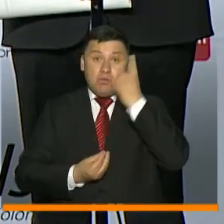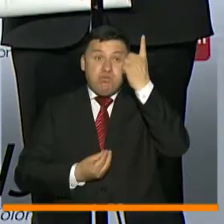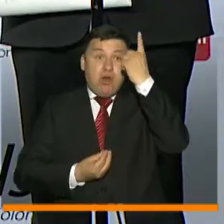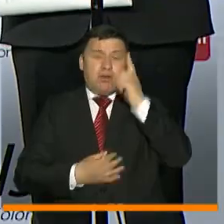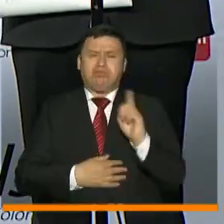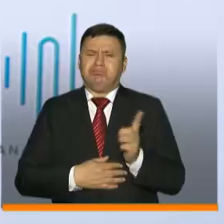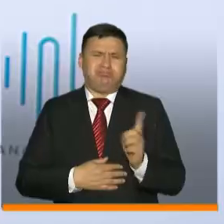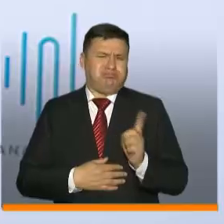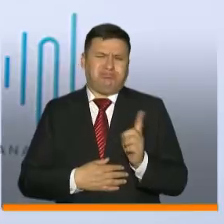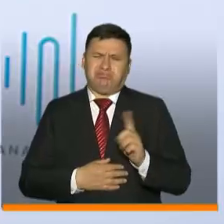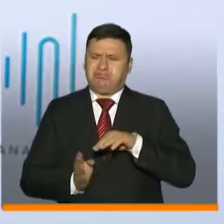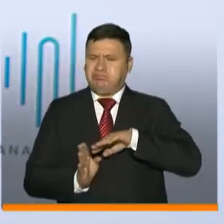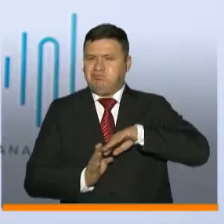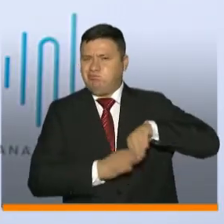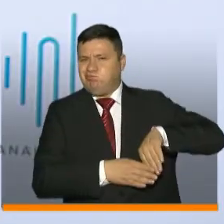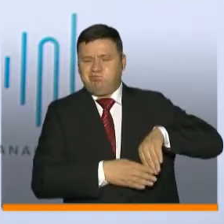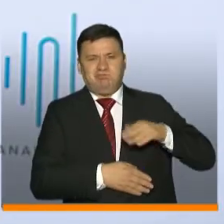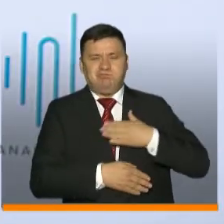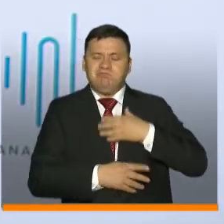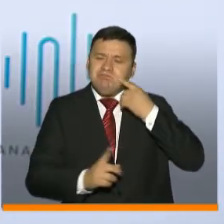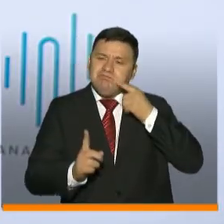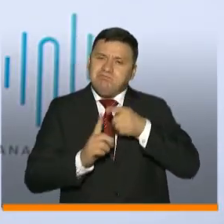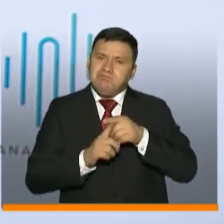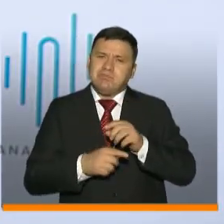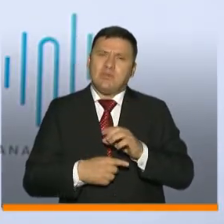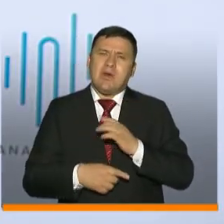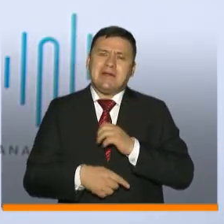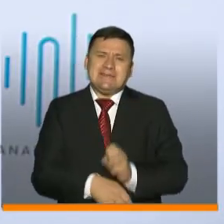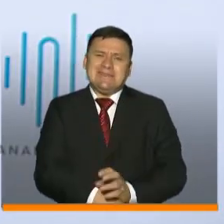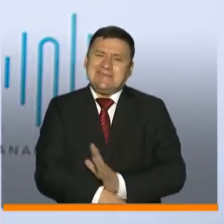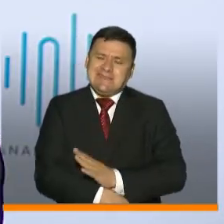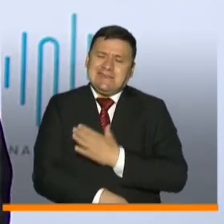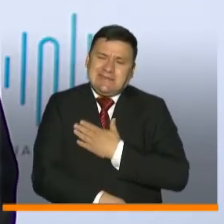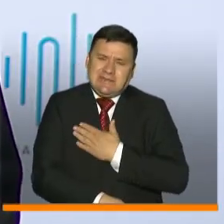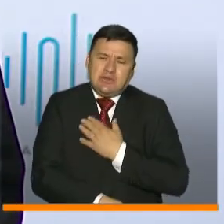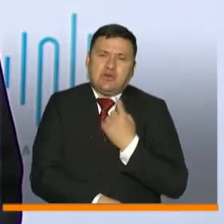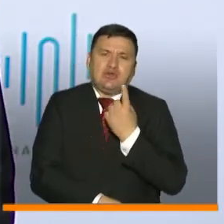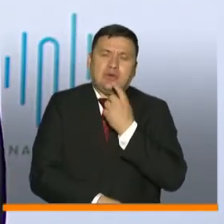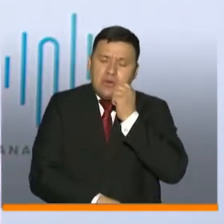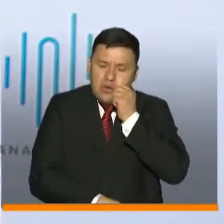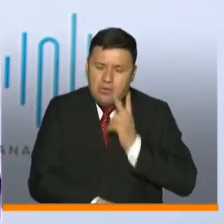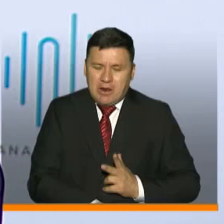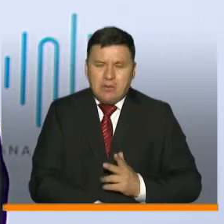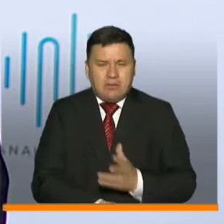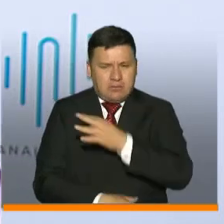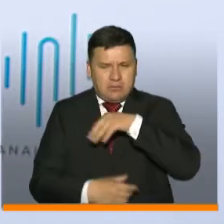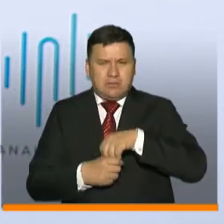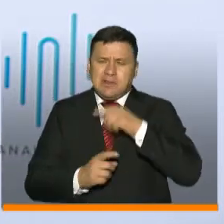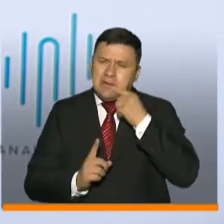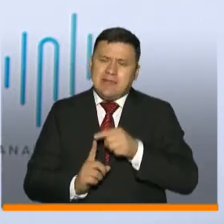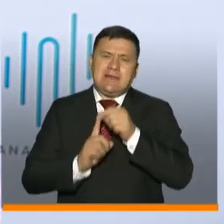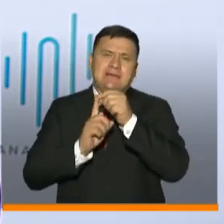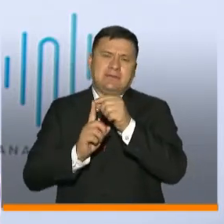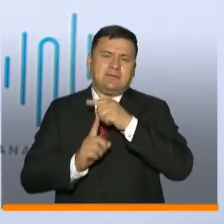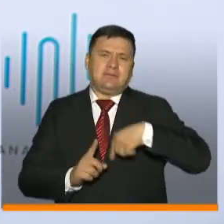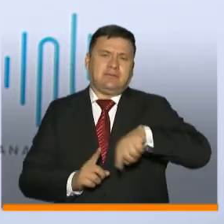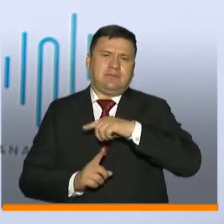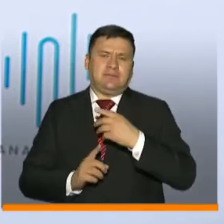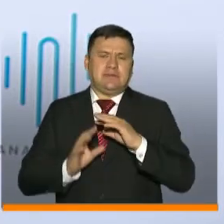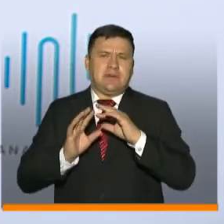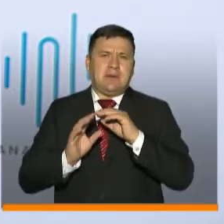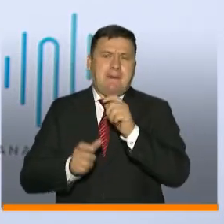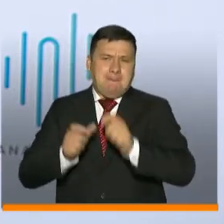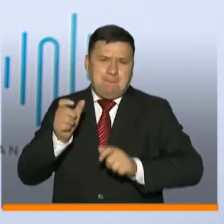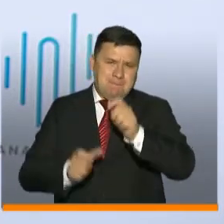tema donde tenemos especial sensibilidad, no solamente como seres humanos, sino especialmente como